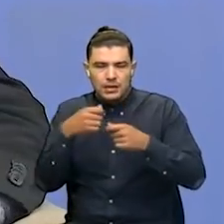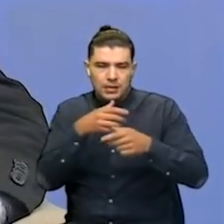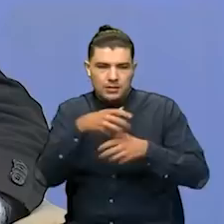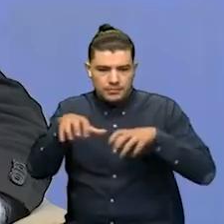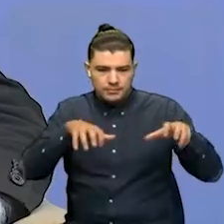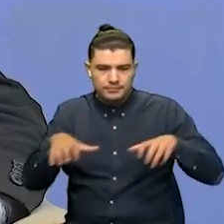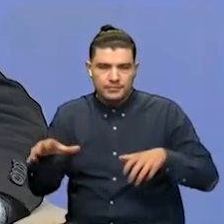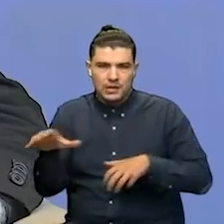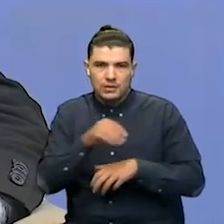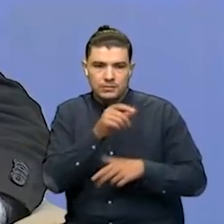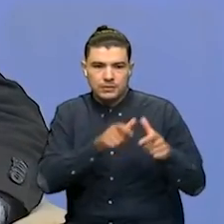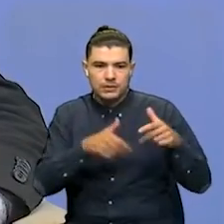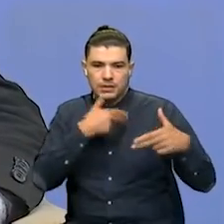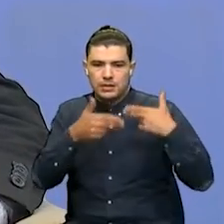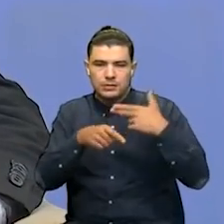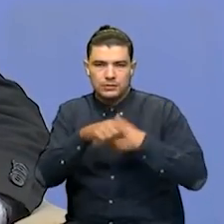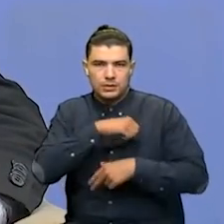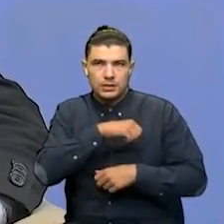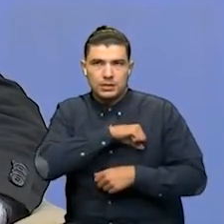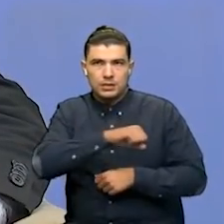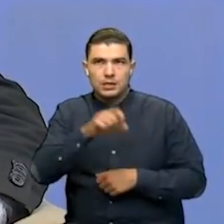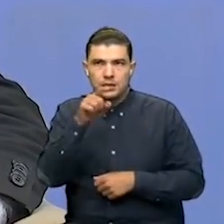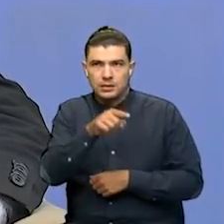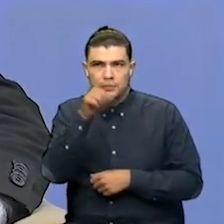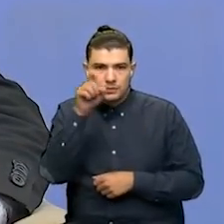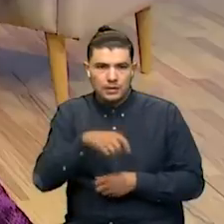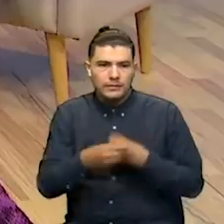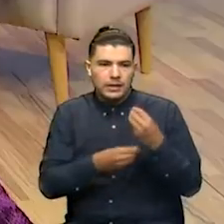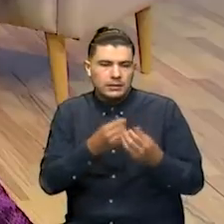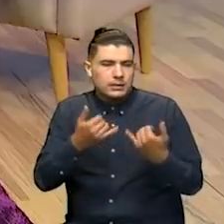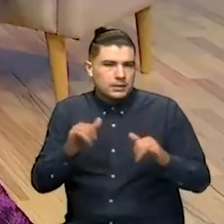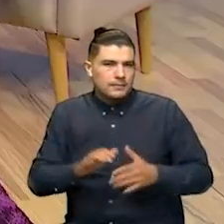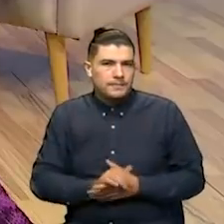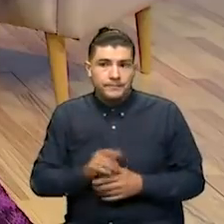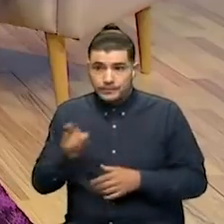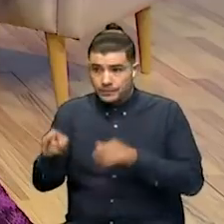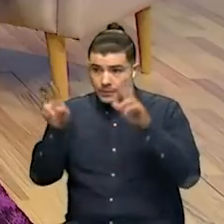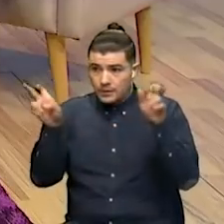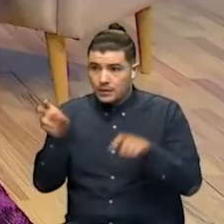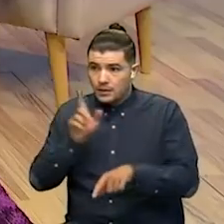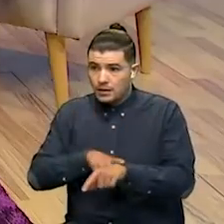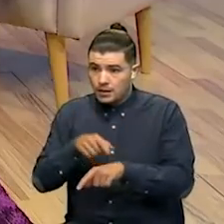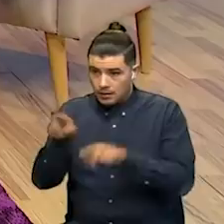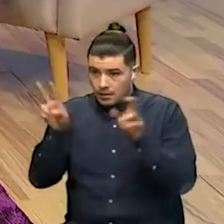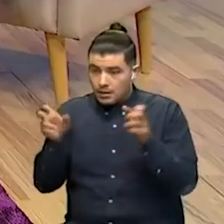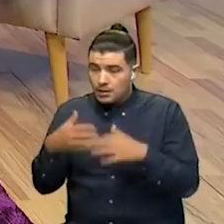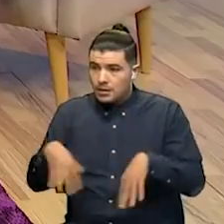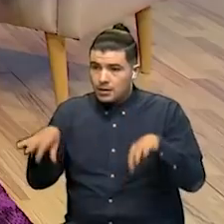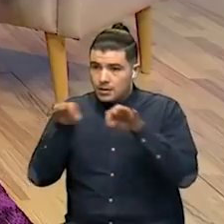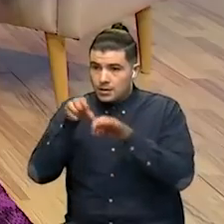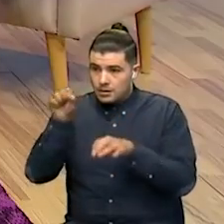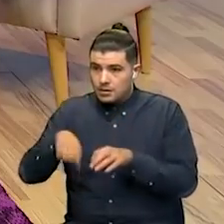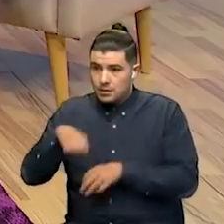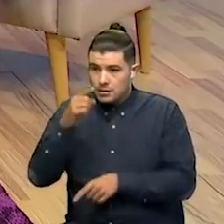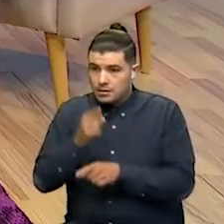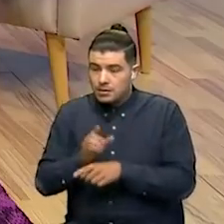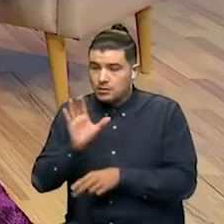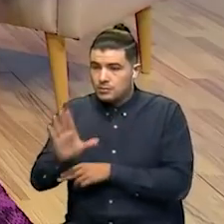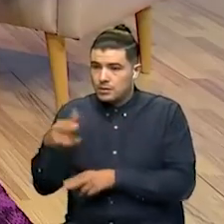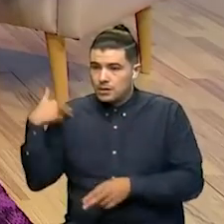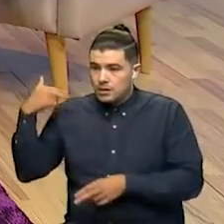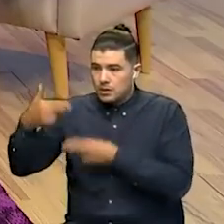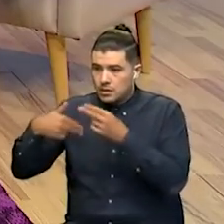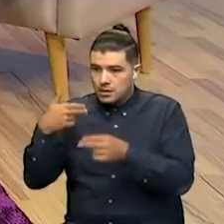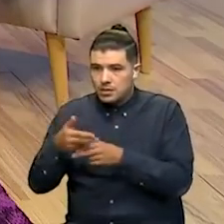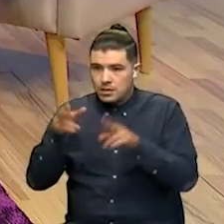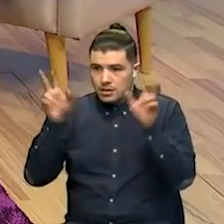los, todos los herederos que tengan derecho. Eso es lo que se debe hacer. Ah, bueno, y este tema de los tiempos también es importante. Si usted heredó,